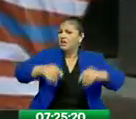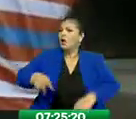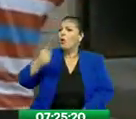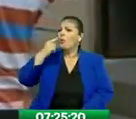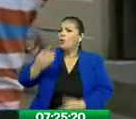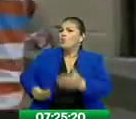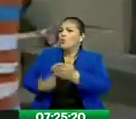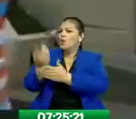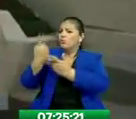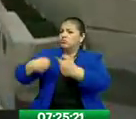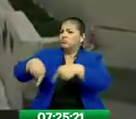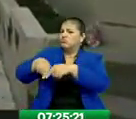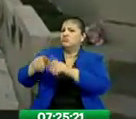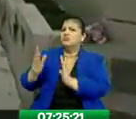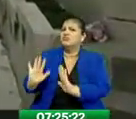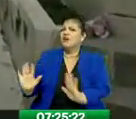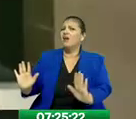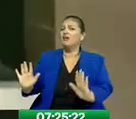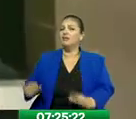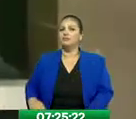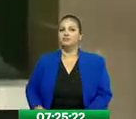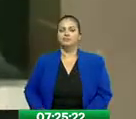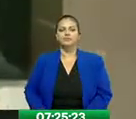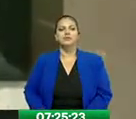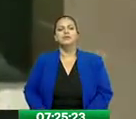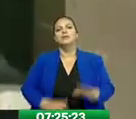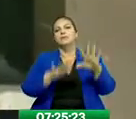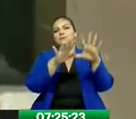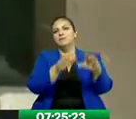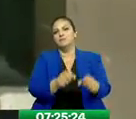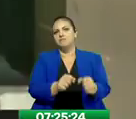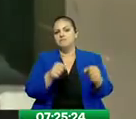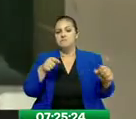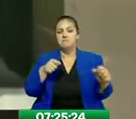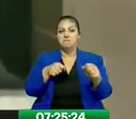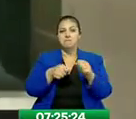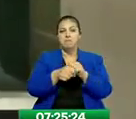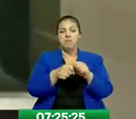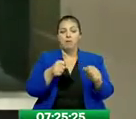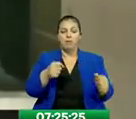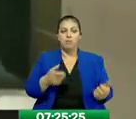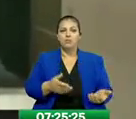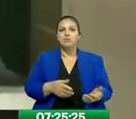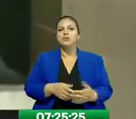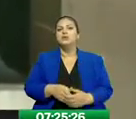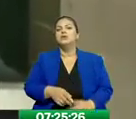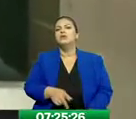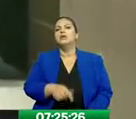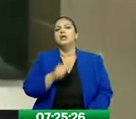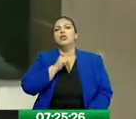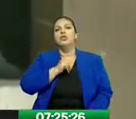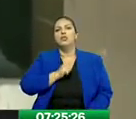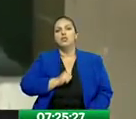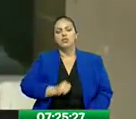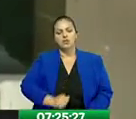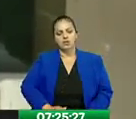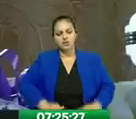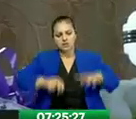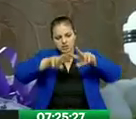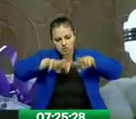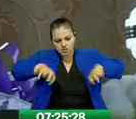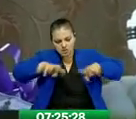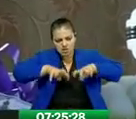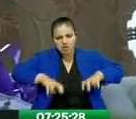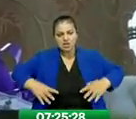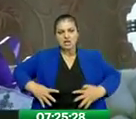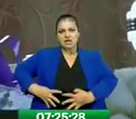de la autopsia, la mujer habría tenido dos costillas fracturadas. Además presentaba golpes y cortes en su cuerpo. En